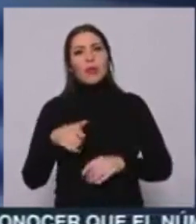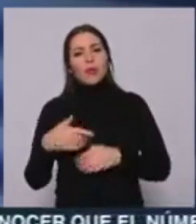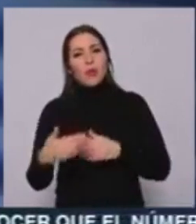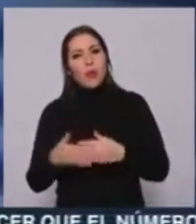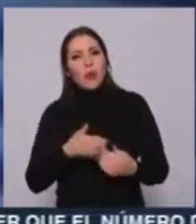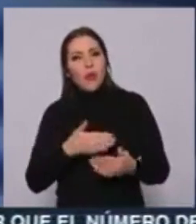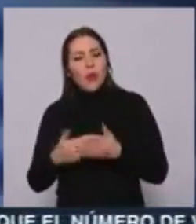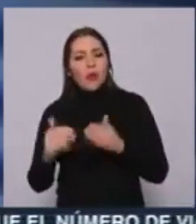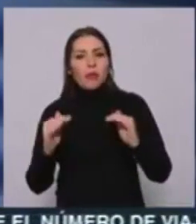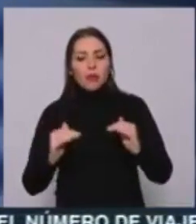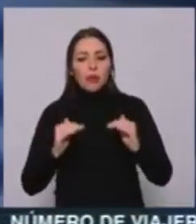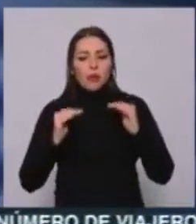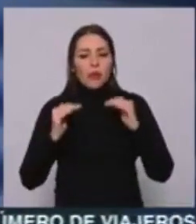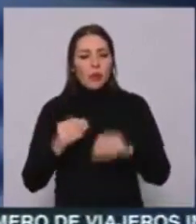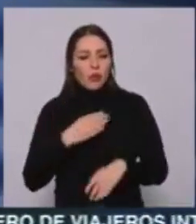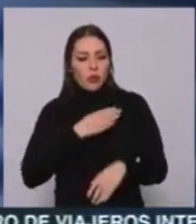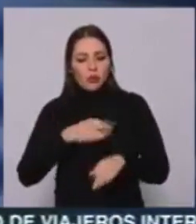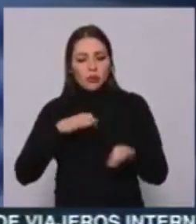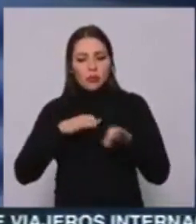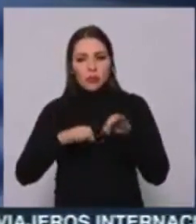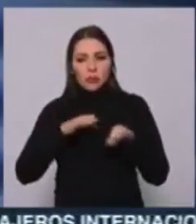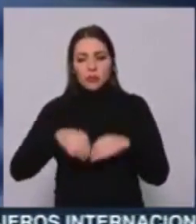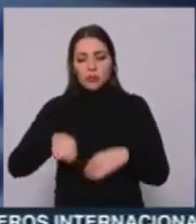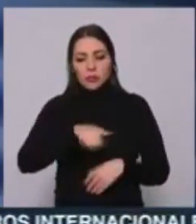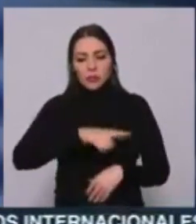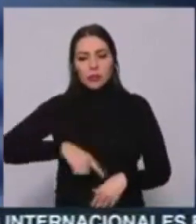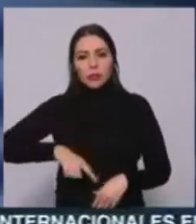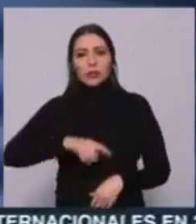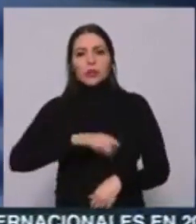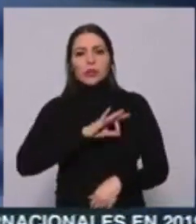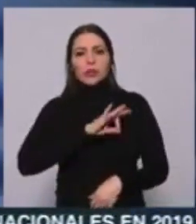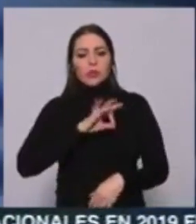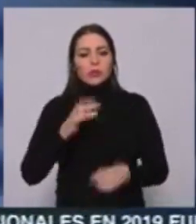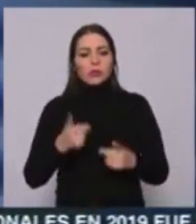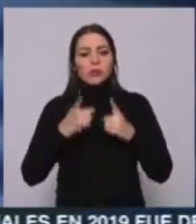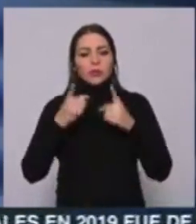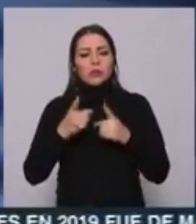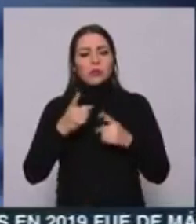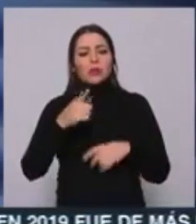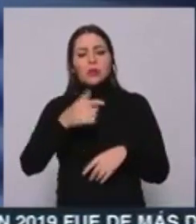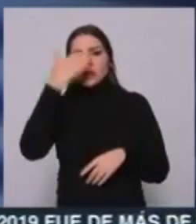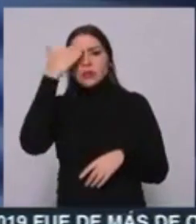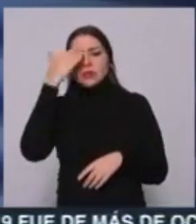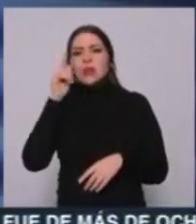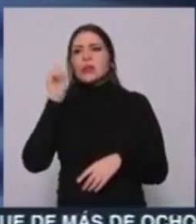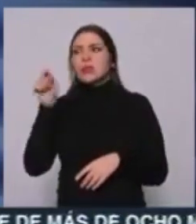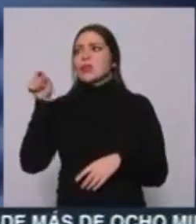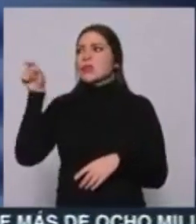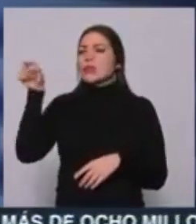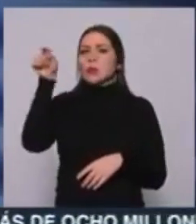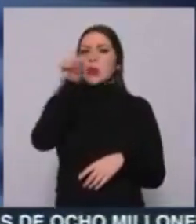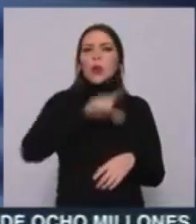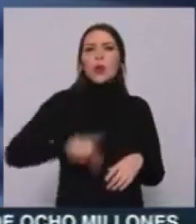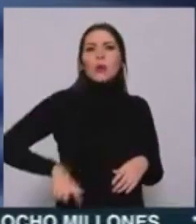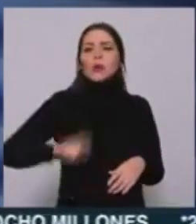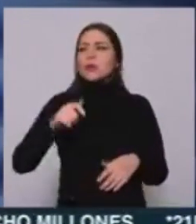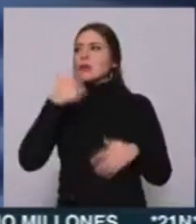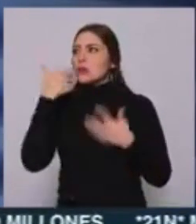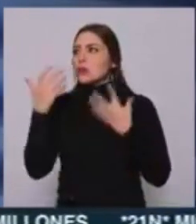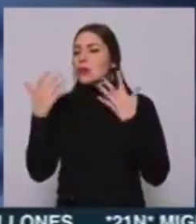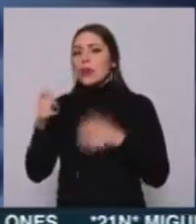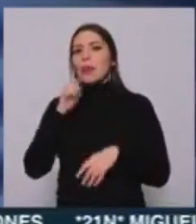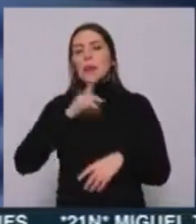pueda efectivamente pues, escuchar la voz no solamente de los gobiernos, pero también de la